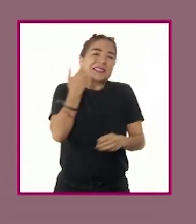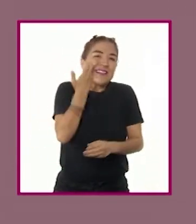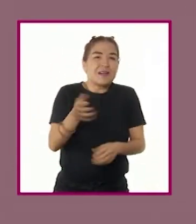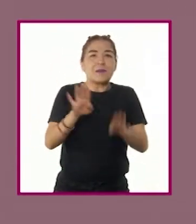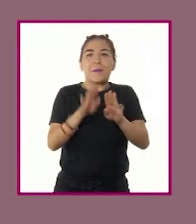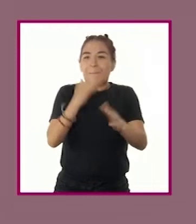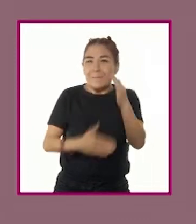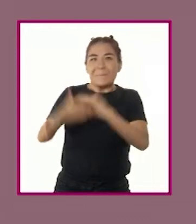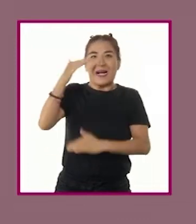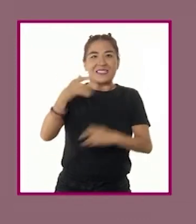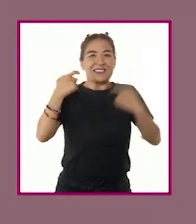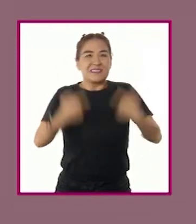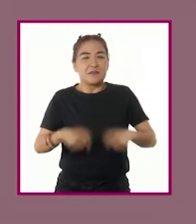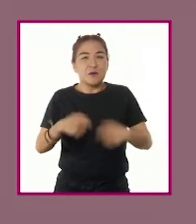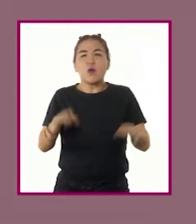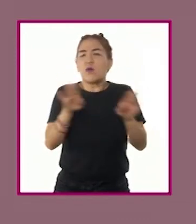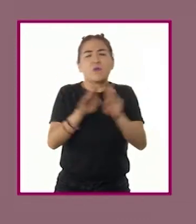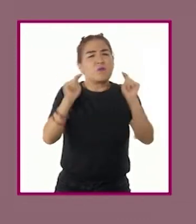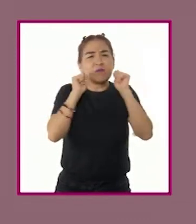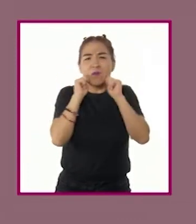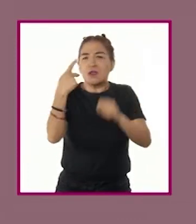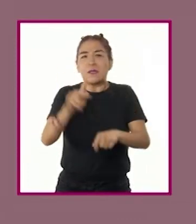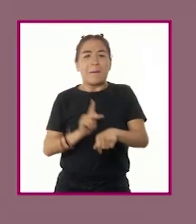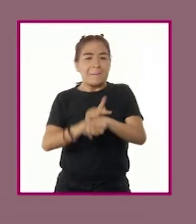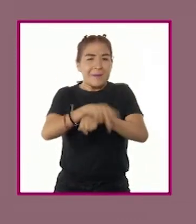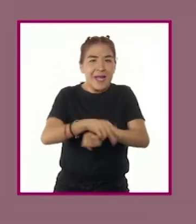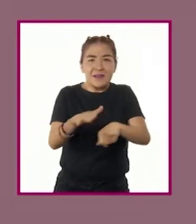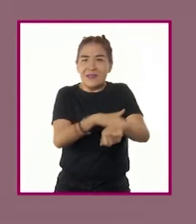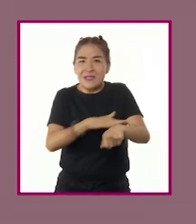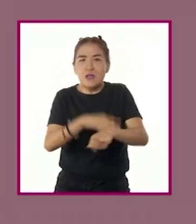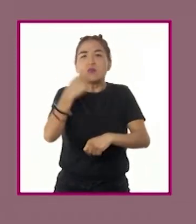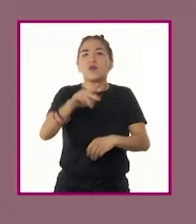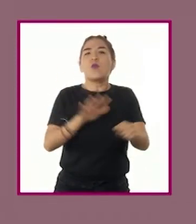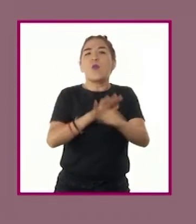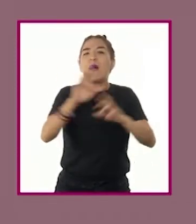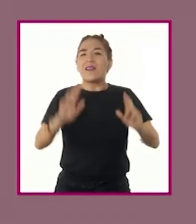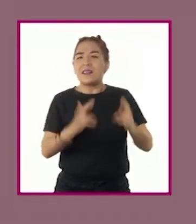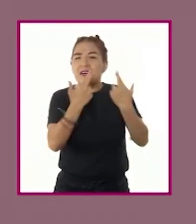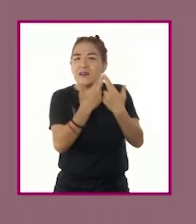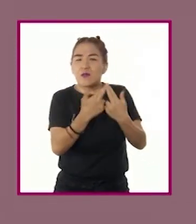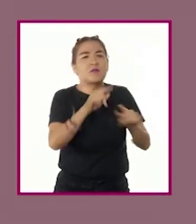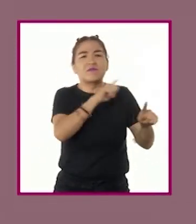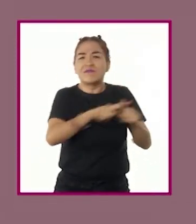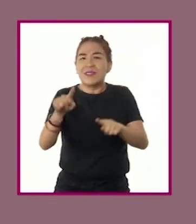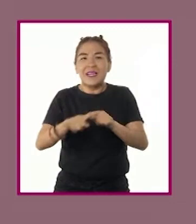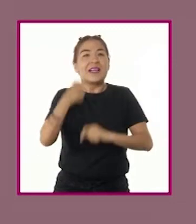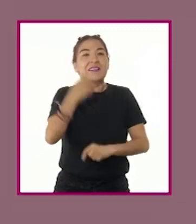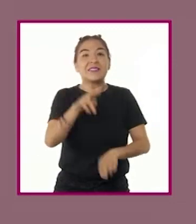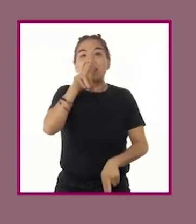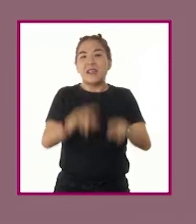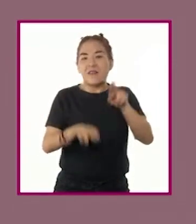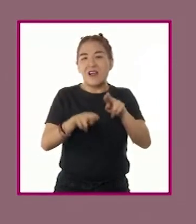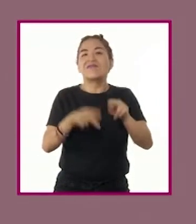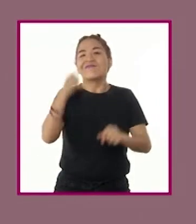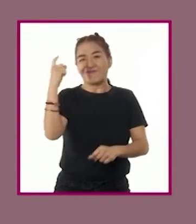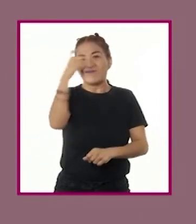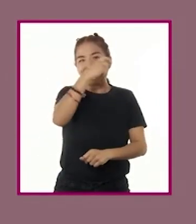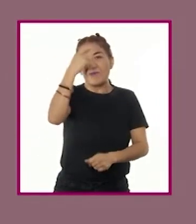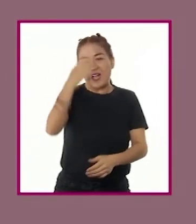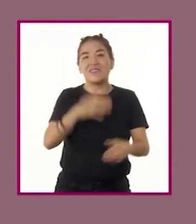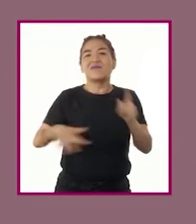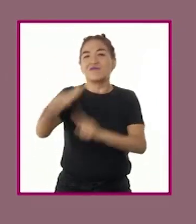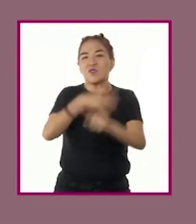económica, siendo el color de su piel y la etnia lo que determinaba su papel y nivel en la sociedad.